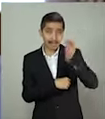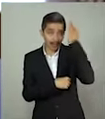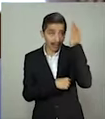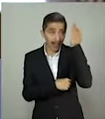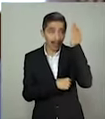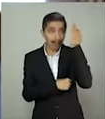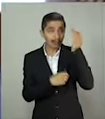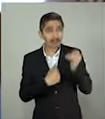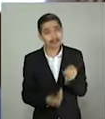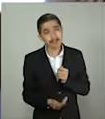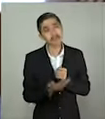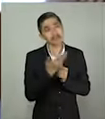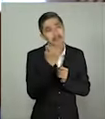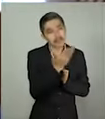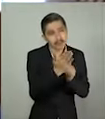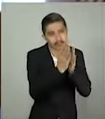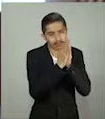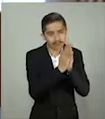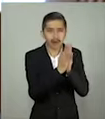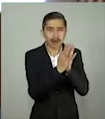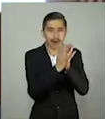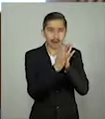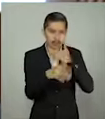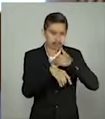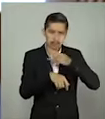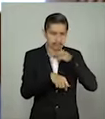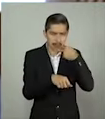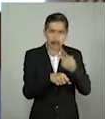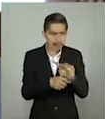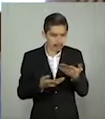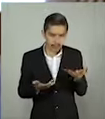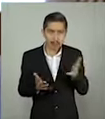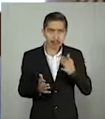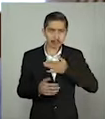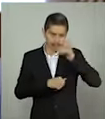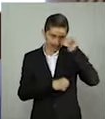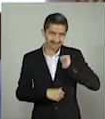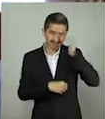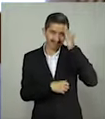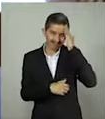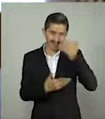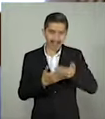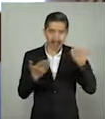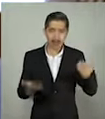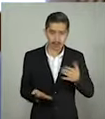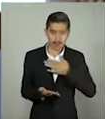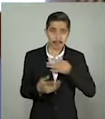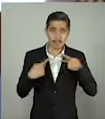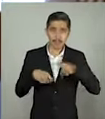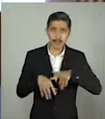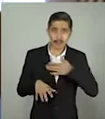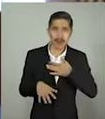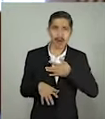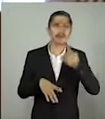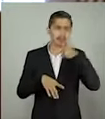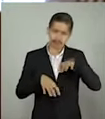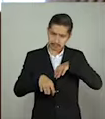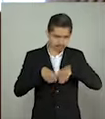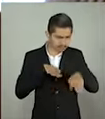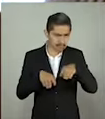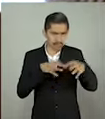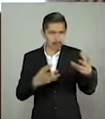federales les reitero toda la disposición y la voluntad del gobierno que yo encabezo y de manera personal para